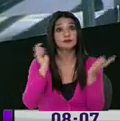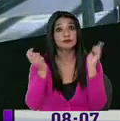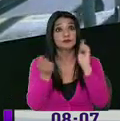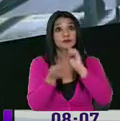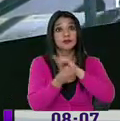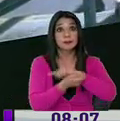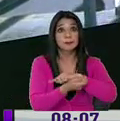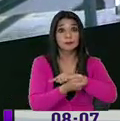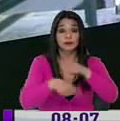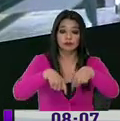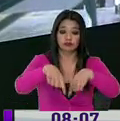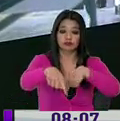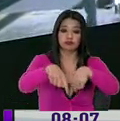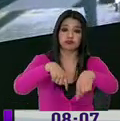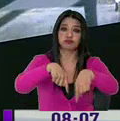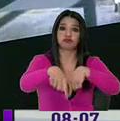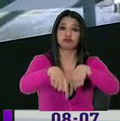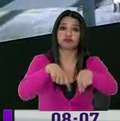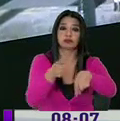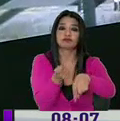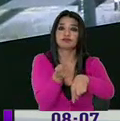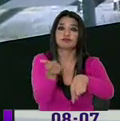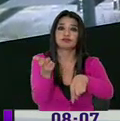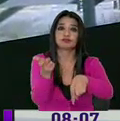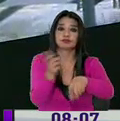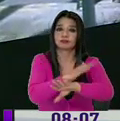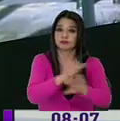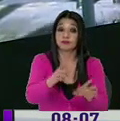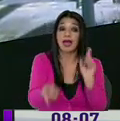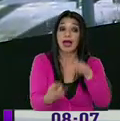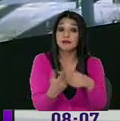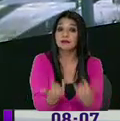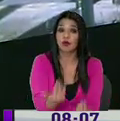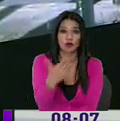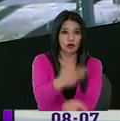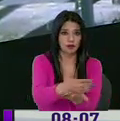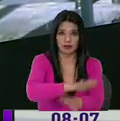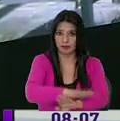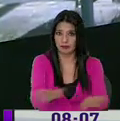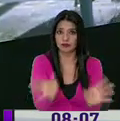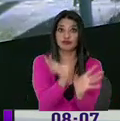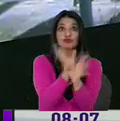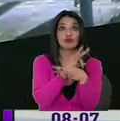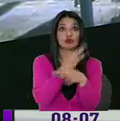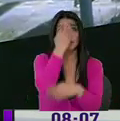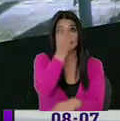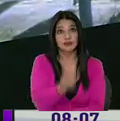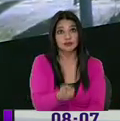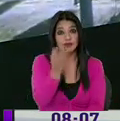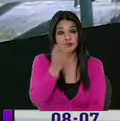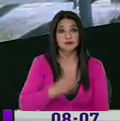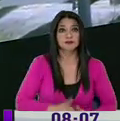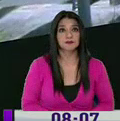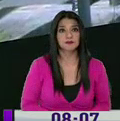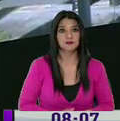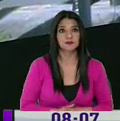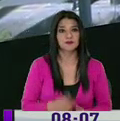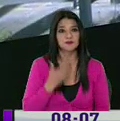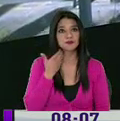la eliminación que se tiene del contraflujo que hasta el día de hoy, me imagino, va a funcionar. Buen día, Sofía, adelante.